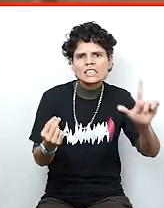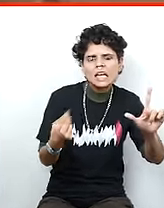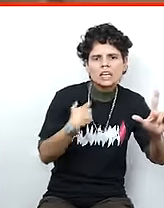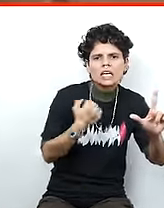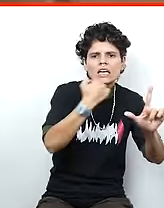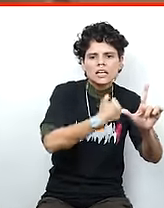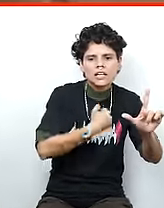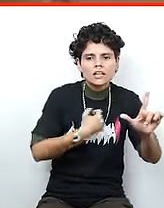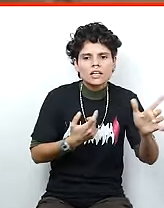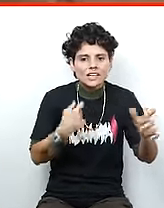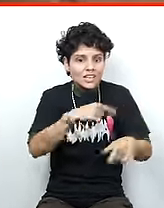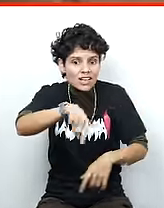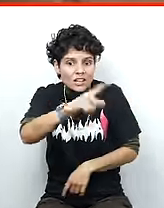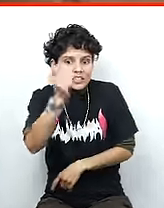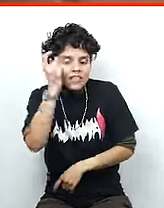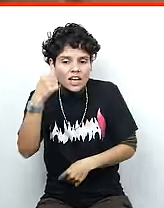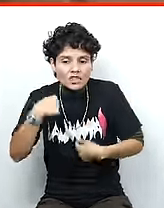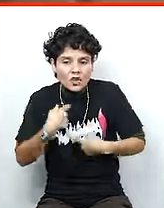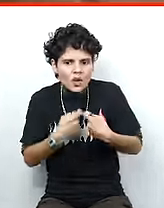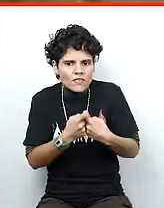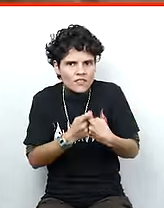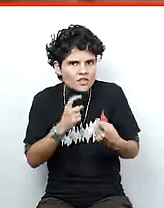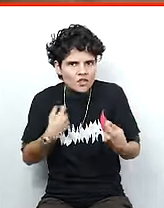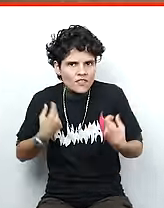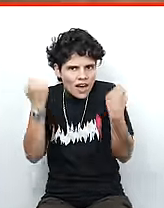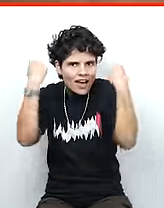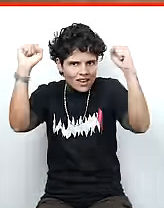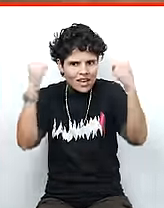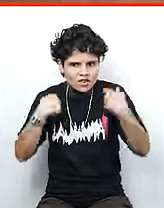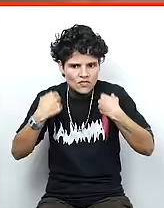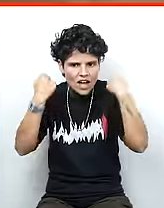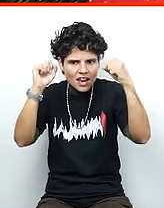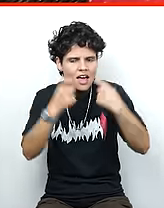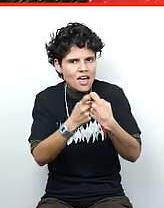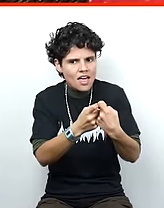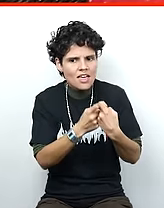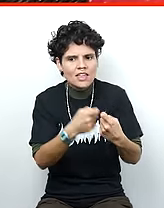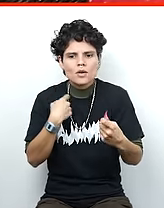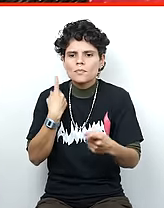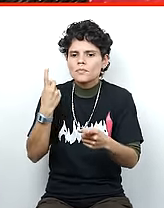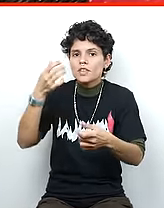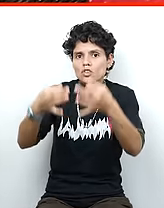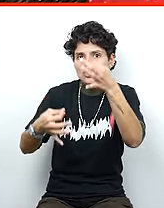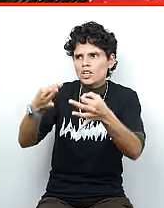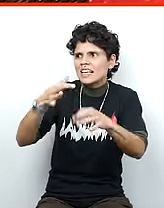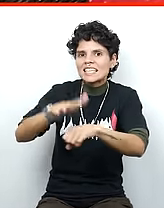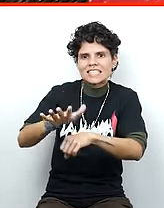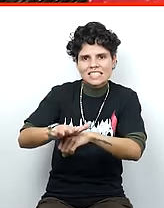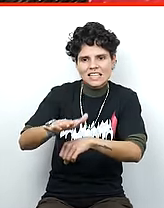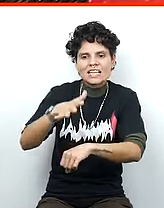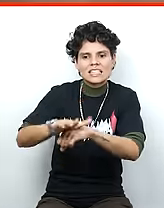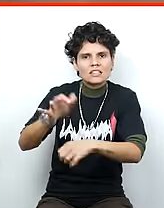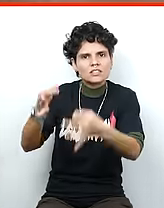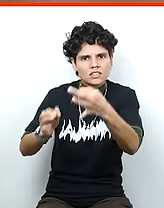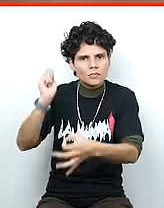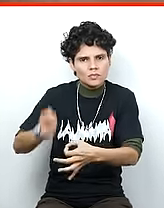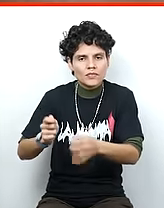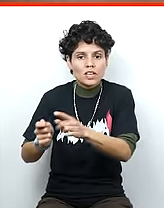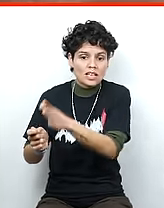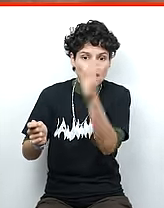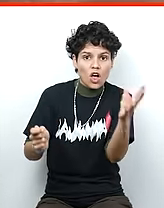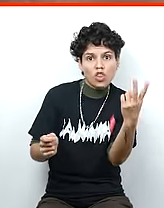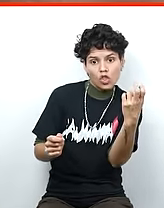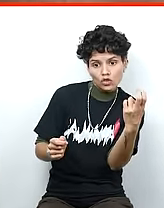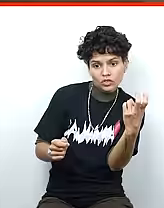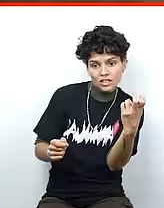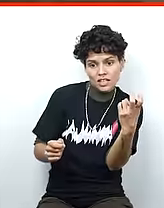Entonces como que los buenos ya sabían que yo el caso que estoy peleando lo iba a ganarlo. Mi corte era el 15. Mi probatoria